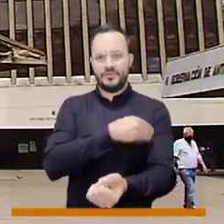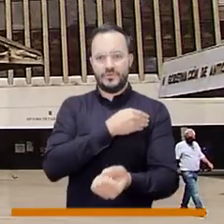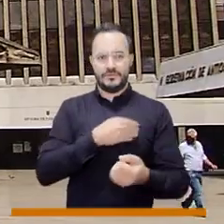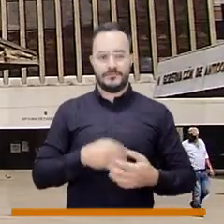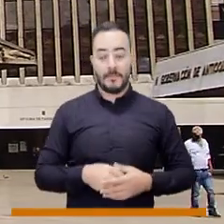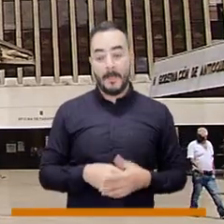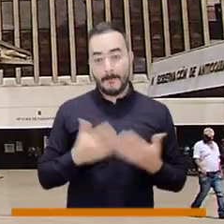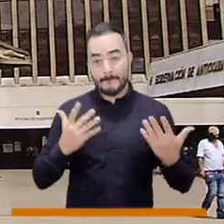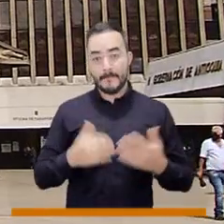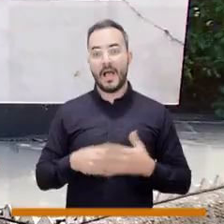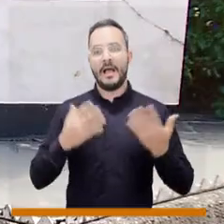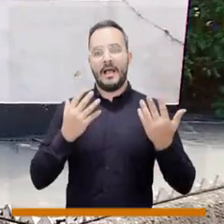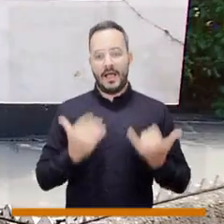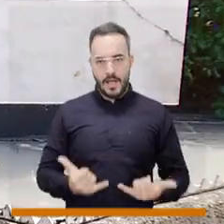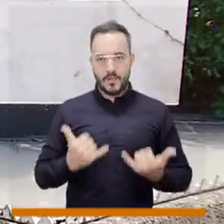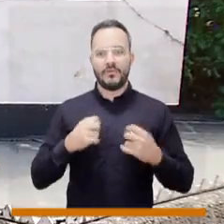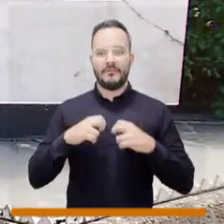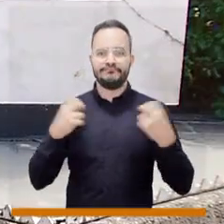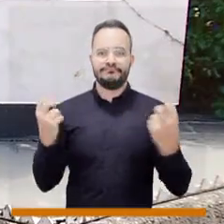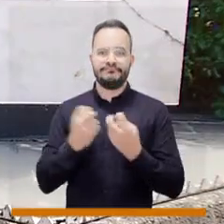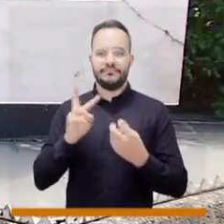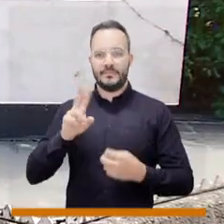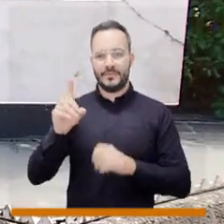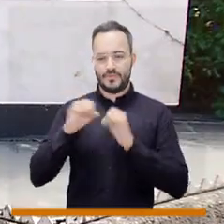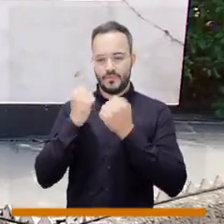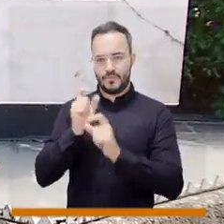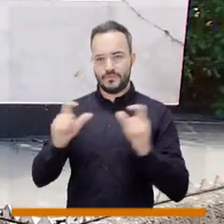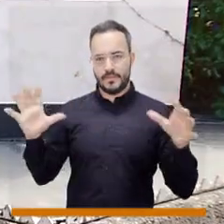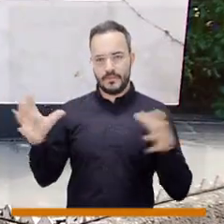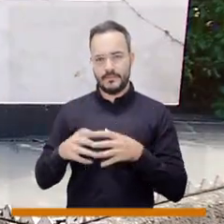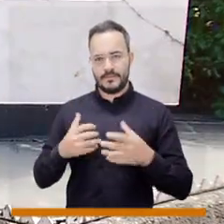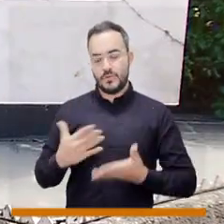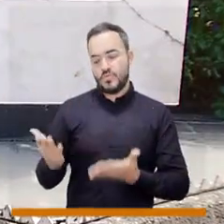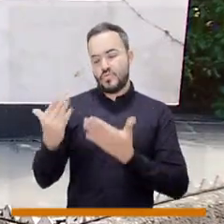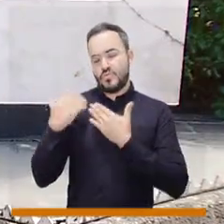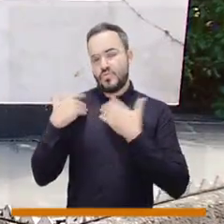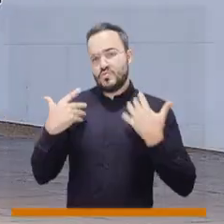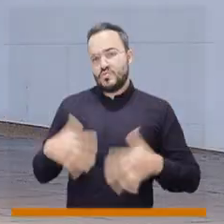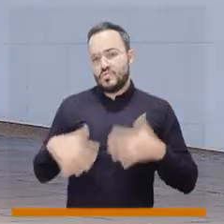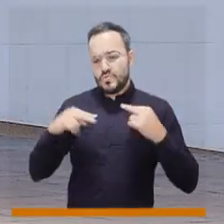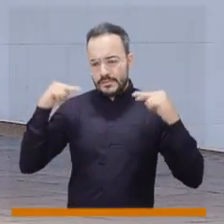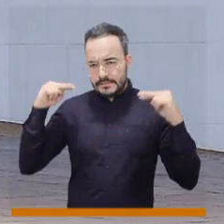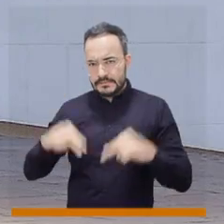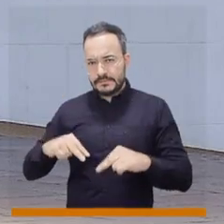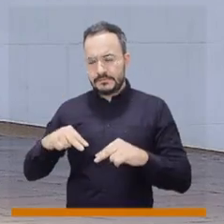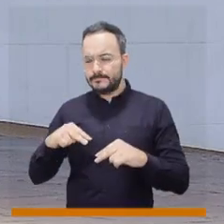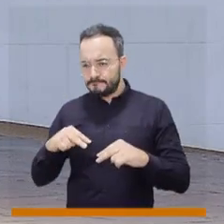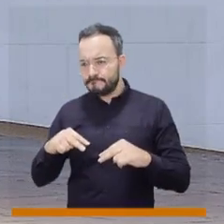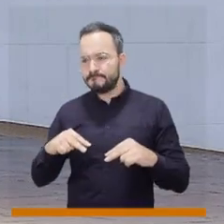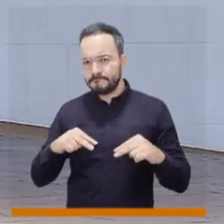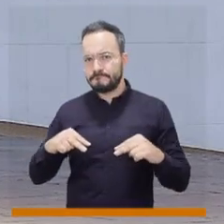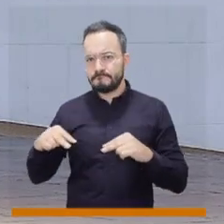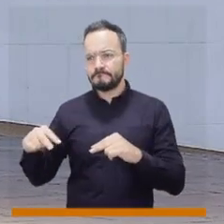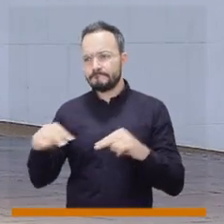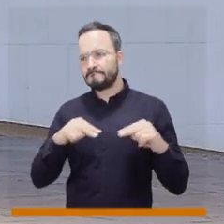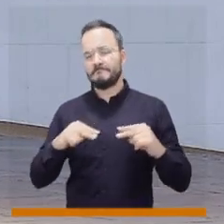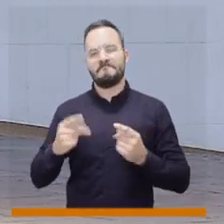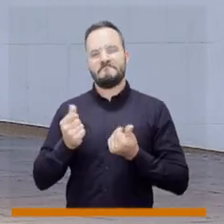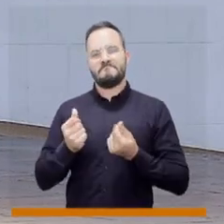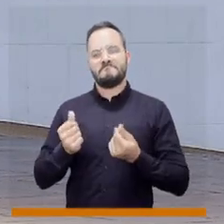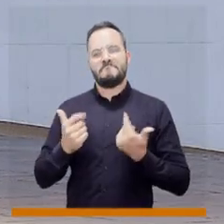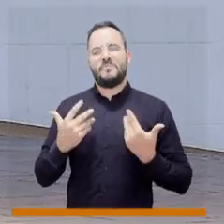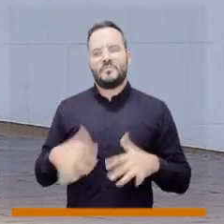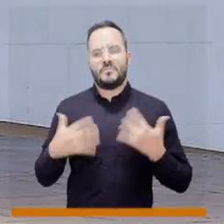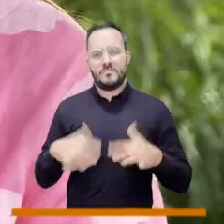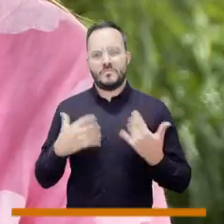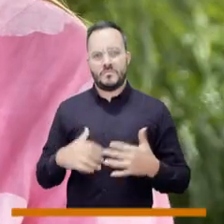7.5 billones de pesos. Ahora nos tocará sentarnos todos los 21 concejales de Medellín con toda la responsabilidad que eso amerita, es mirar